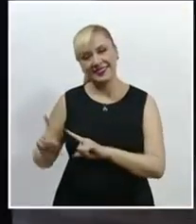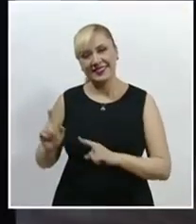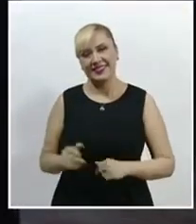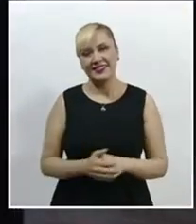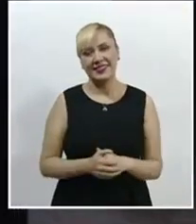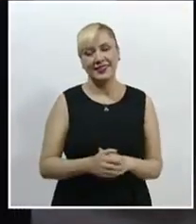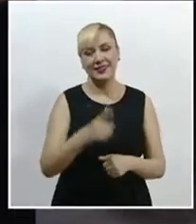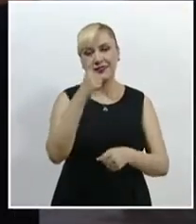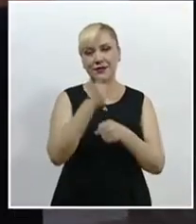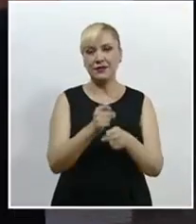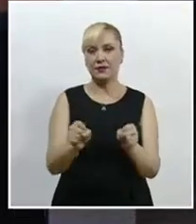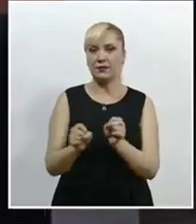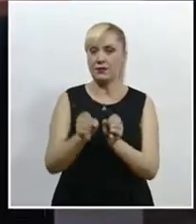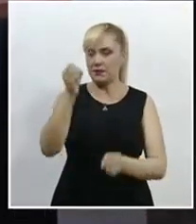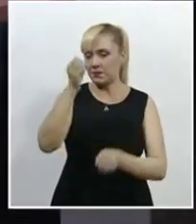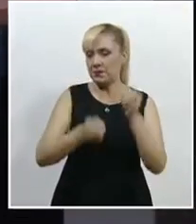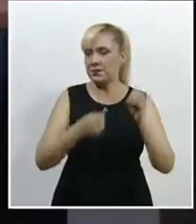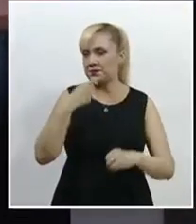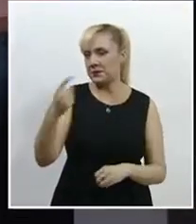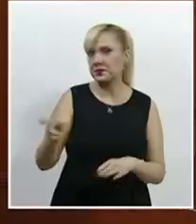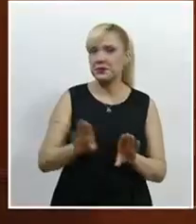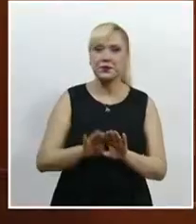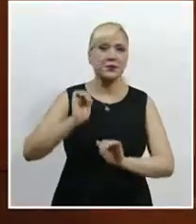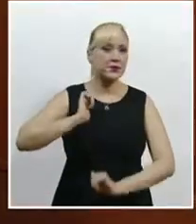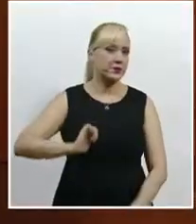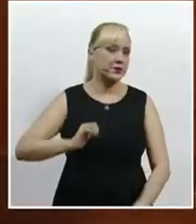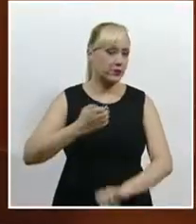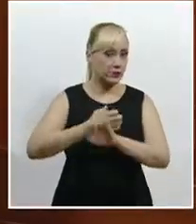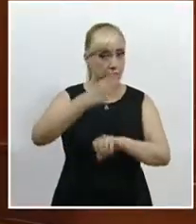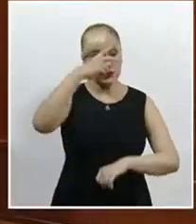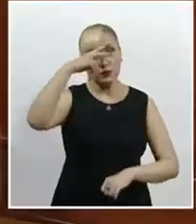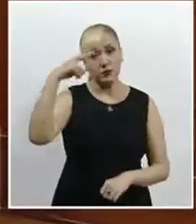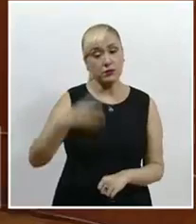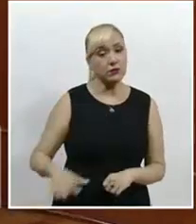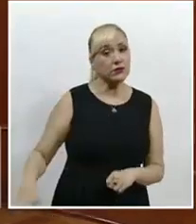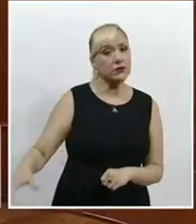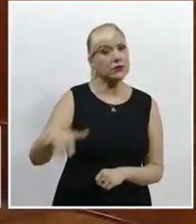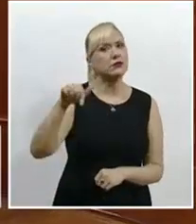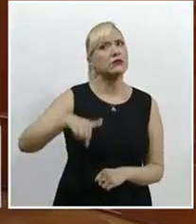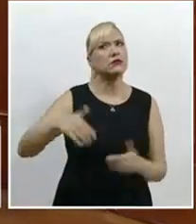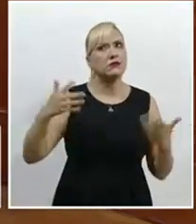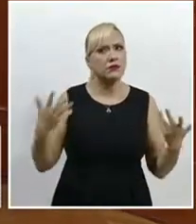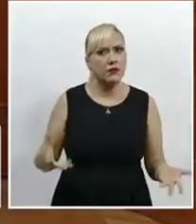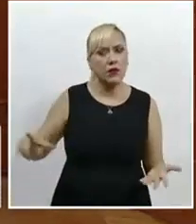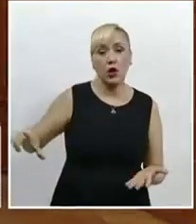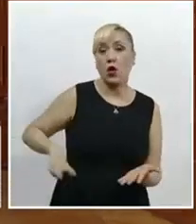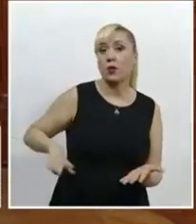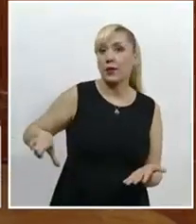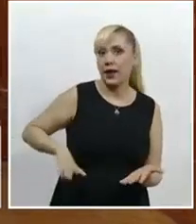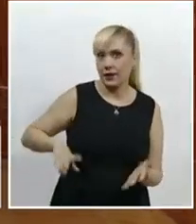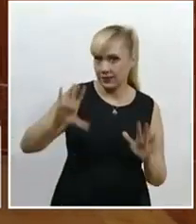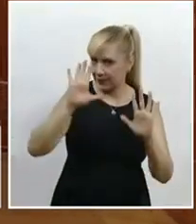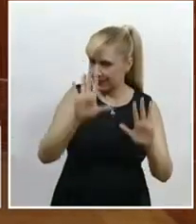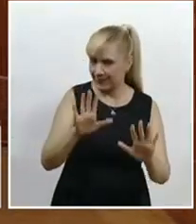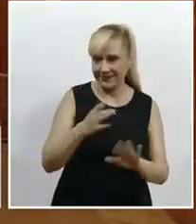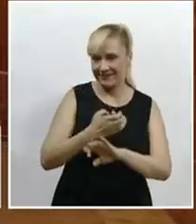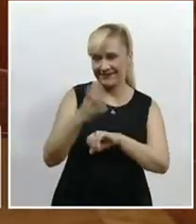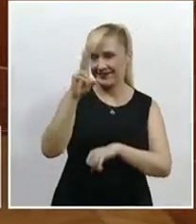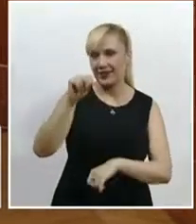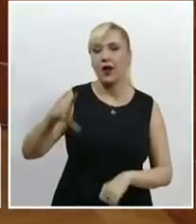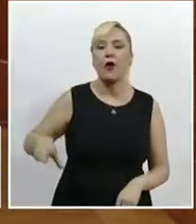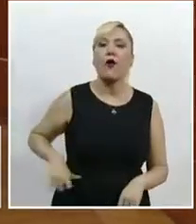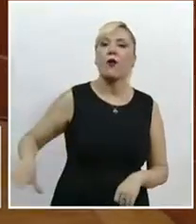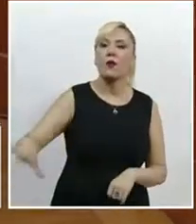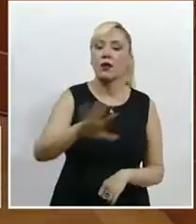La primera sala de la Corte estableció que las autoridades del Estado mexicano pueden incurrir en omisiones administrativas cuando incumplen con